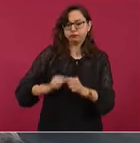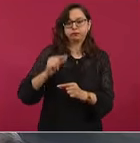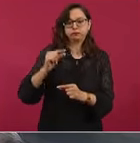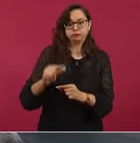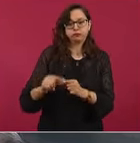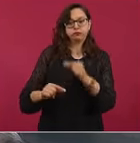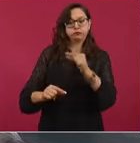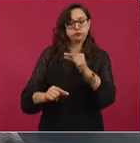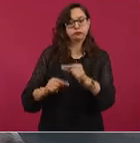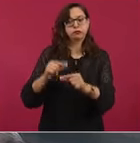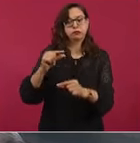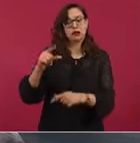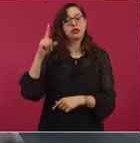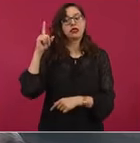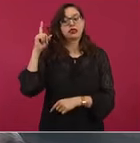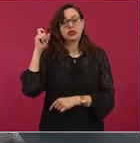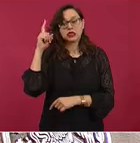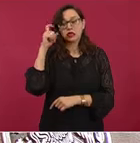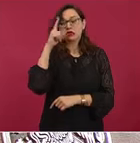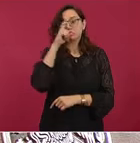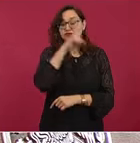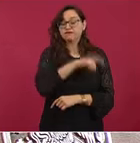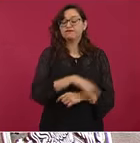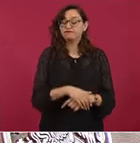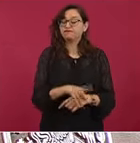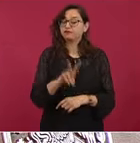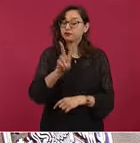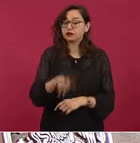enfrentar el problema de los homicidios.